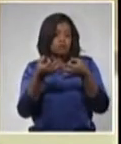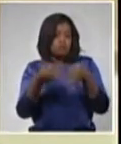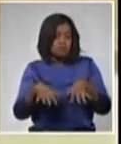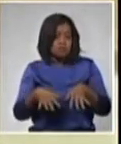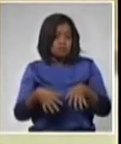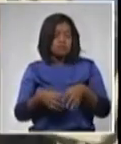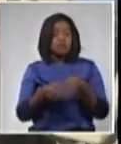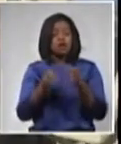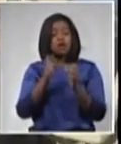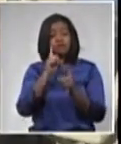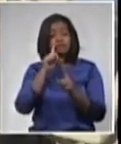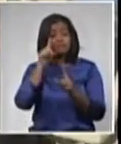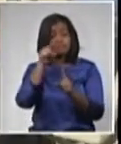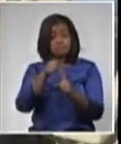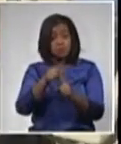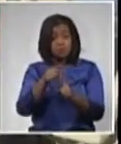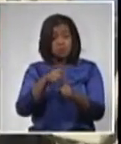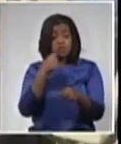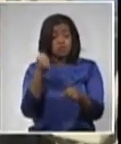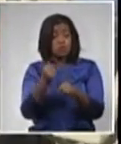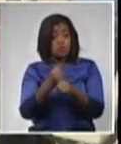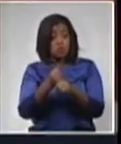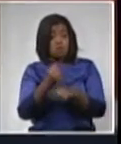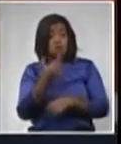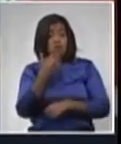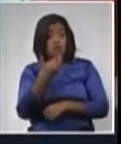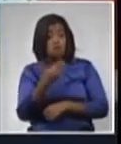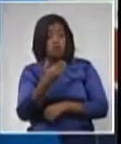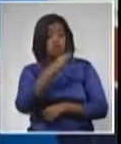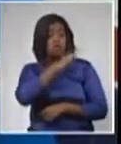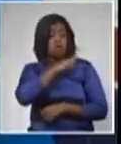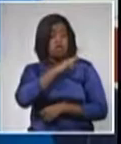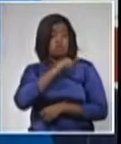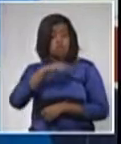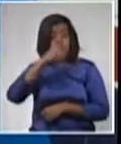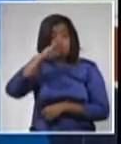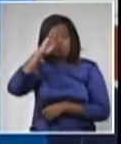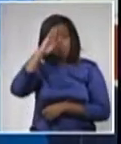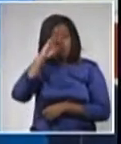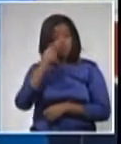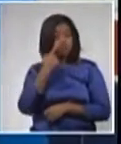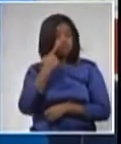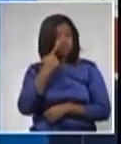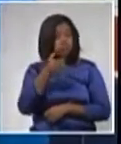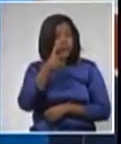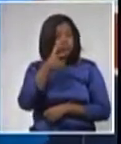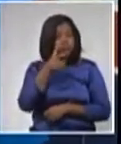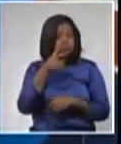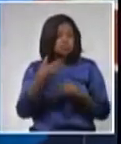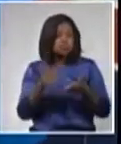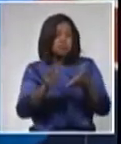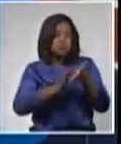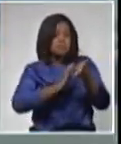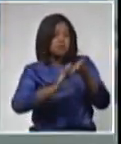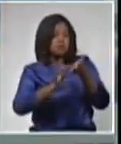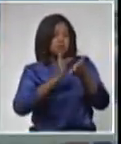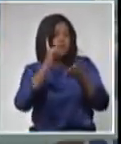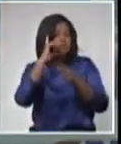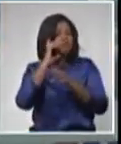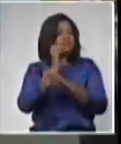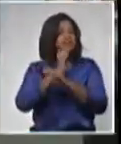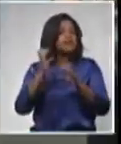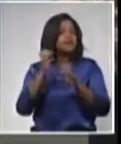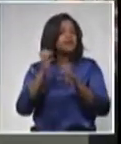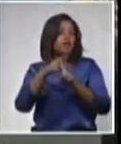Ojeda, viceprimer ministro de la República de Cuba, chequeó las estrategias de desarrollo y la aplicación de la ciencia, la tecnología y la